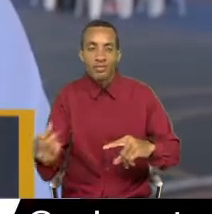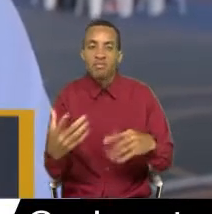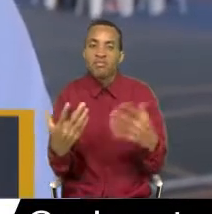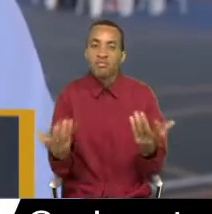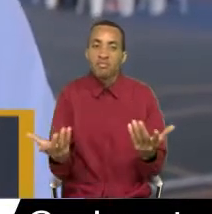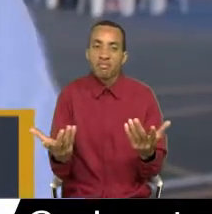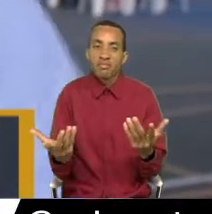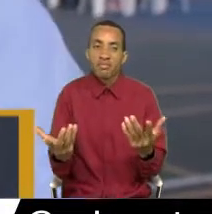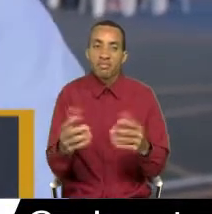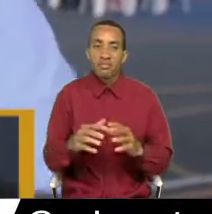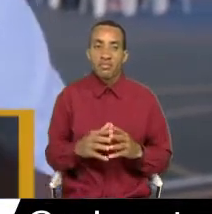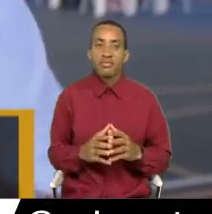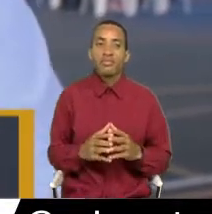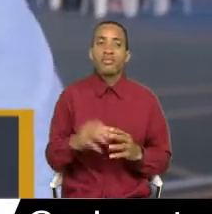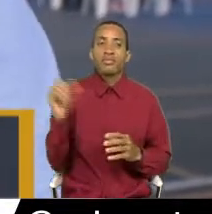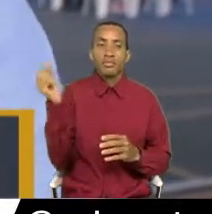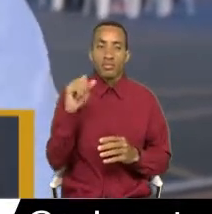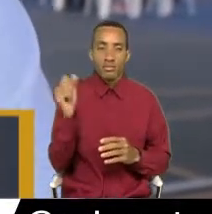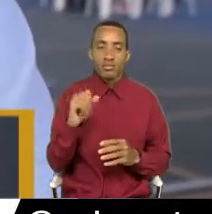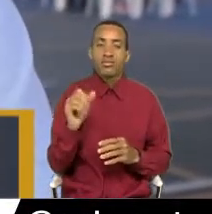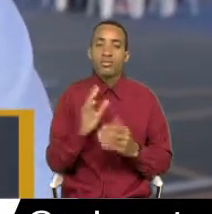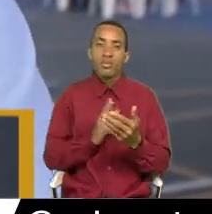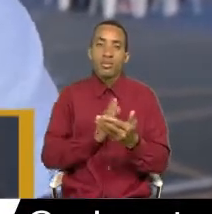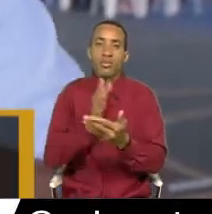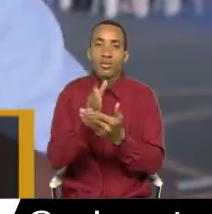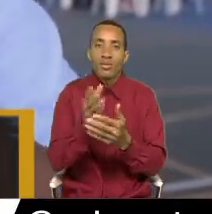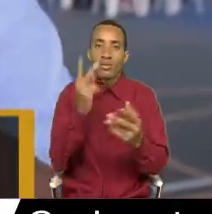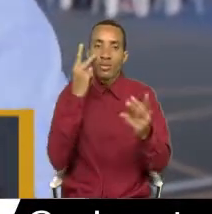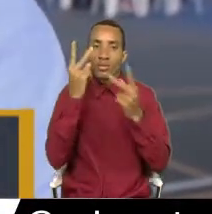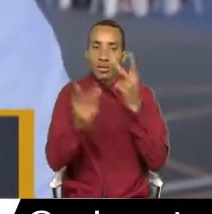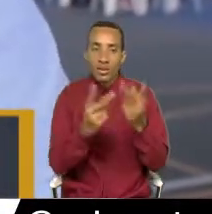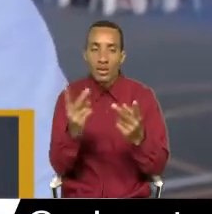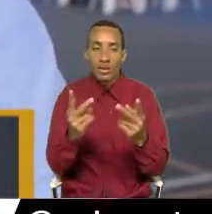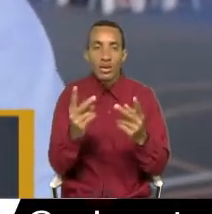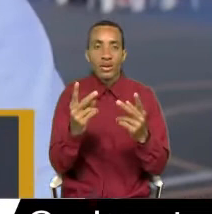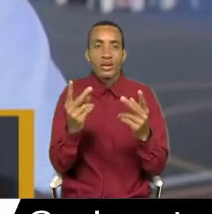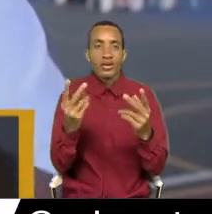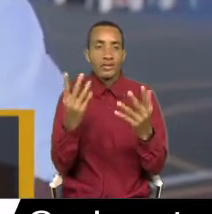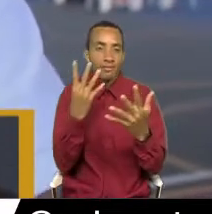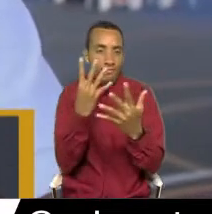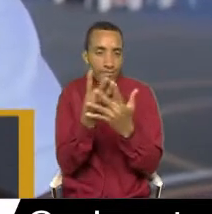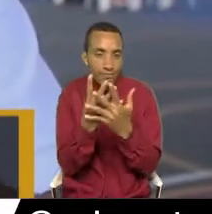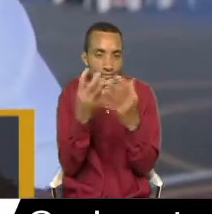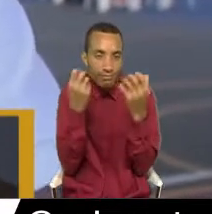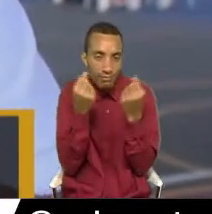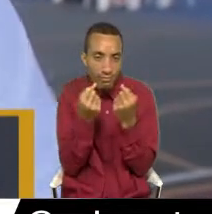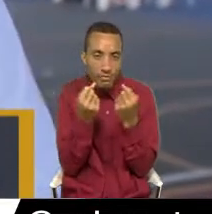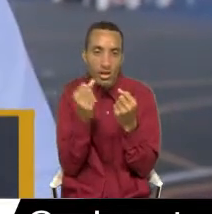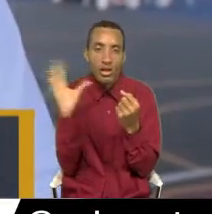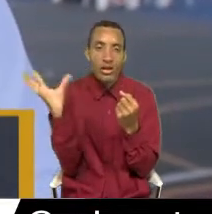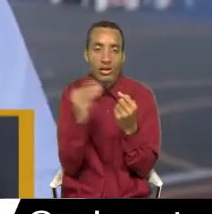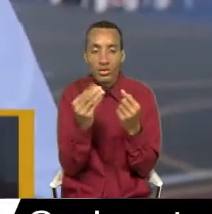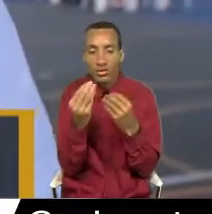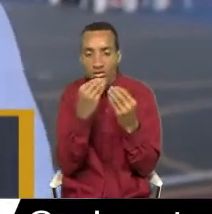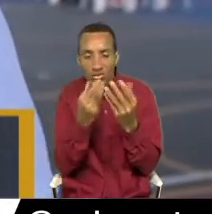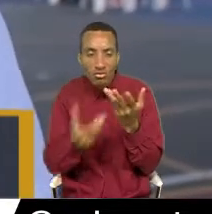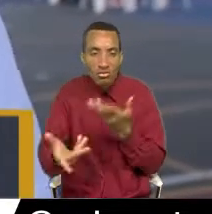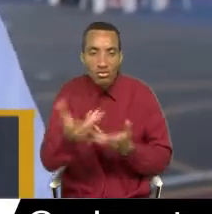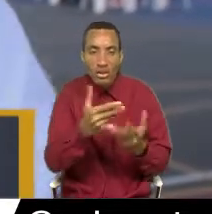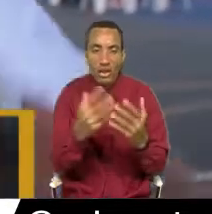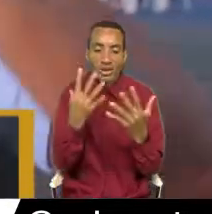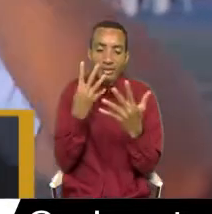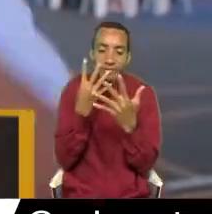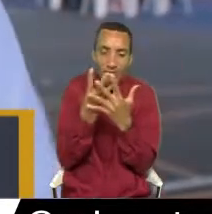desarrollando durante la semana. Claro, vamos a hacer la visita al centro penitenciario, donde llevaremos un compartir a las personas que están recluidas aquí en el